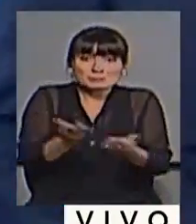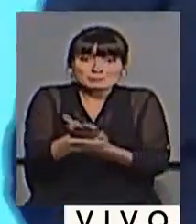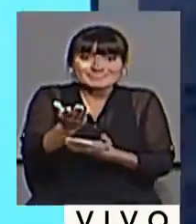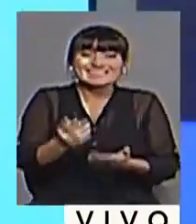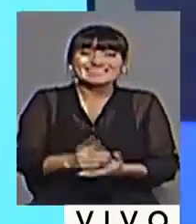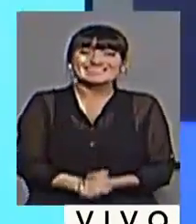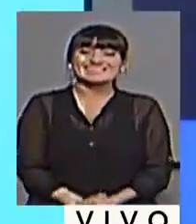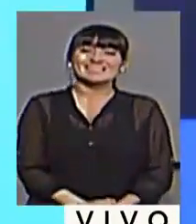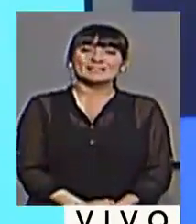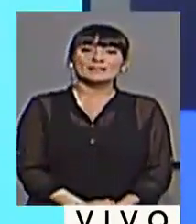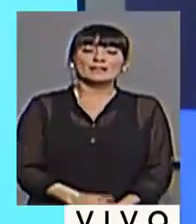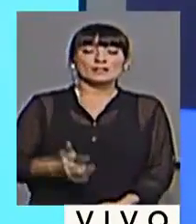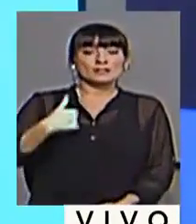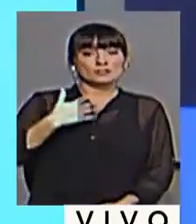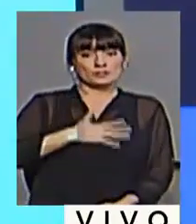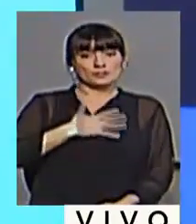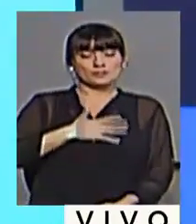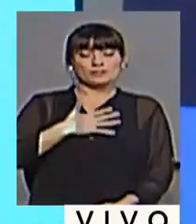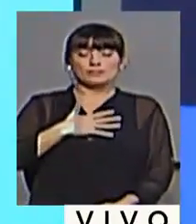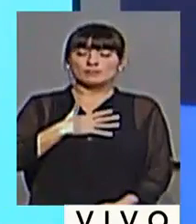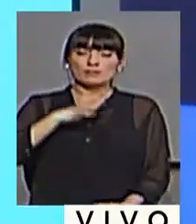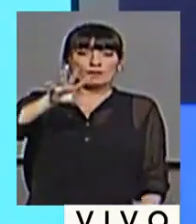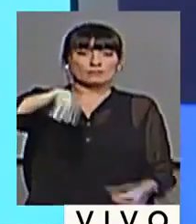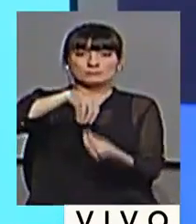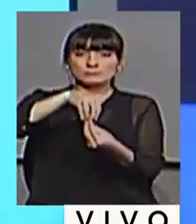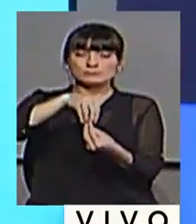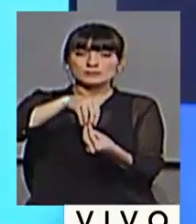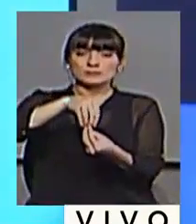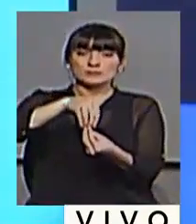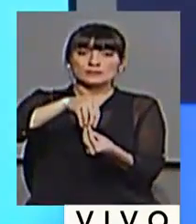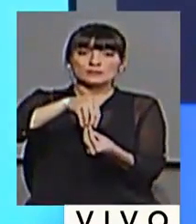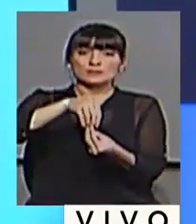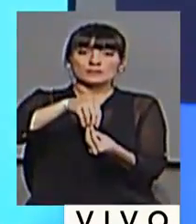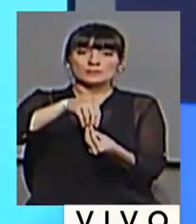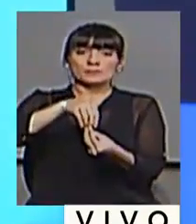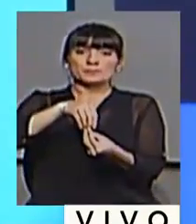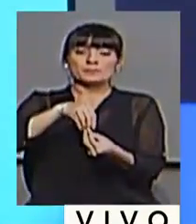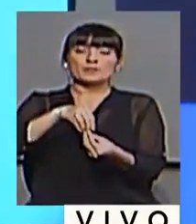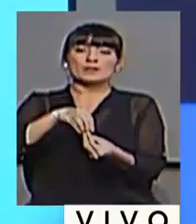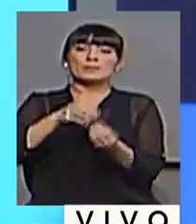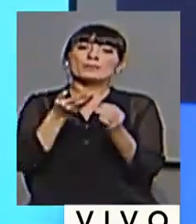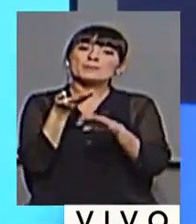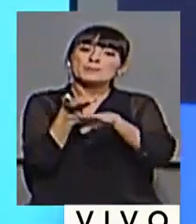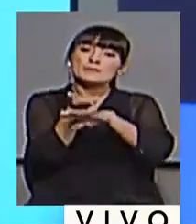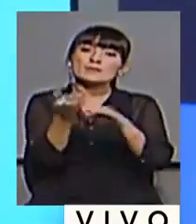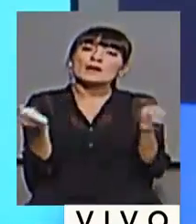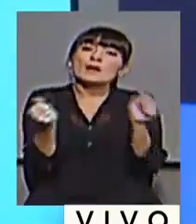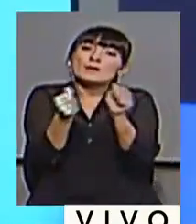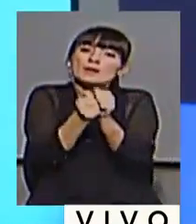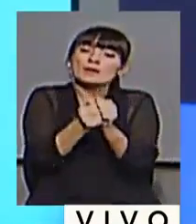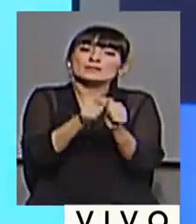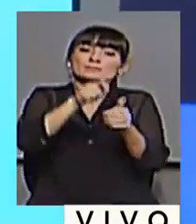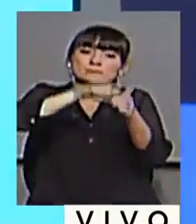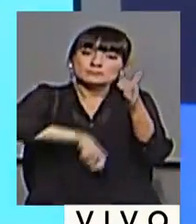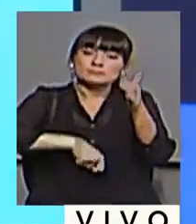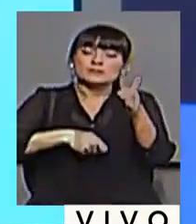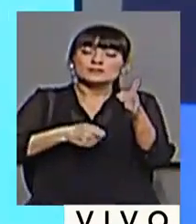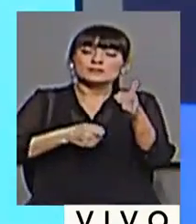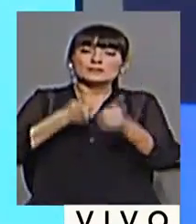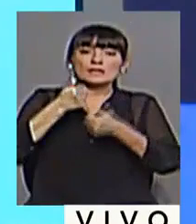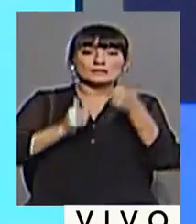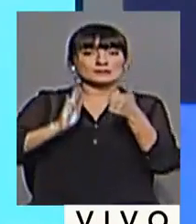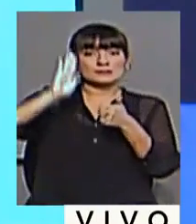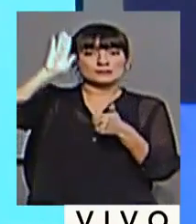para casa si quiere. Quiero concluir pidiendo que nos acompañen en la inscripción de la candidatura